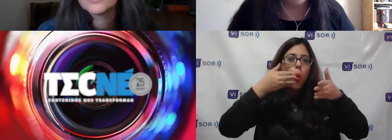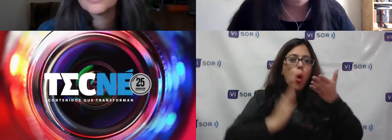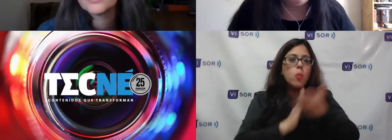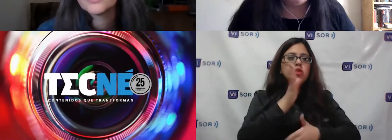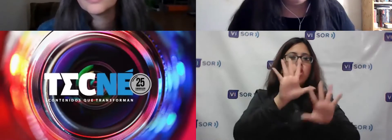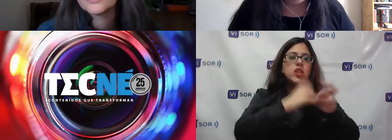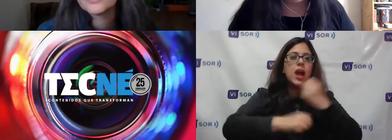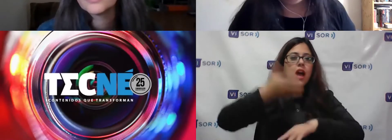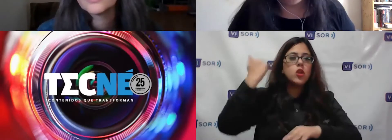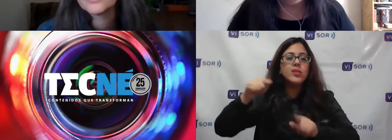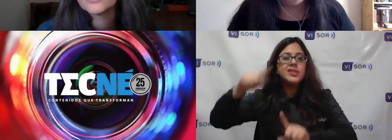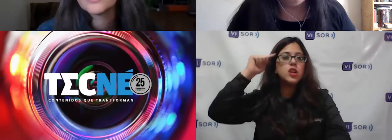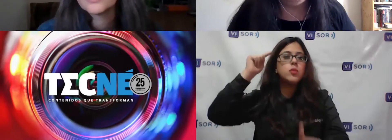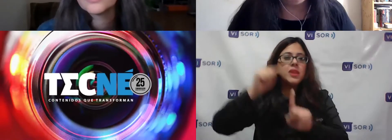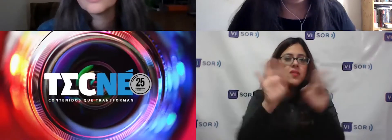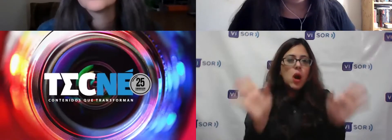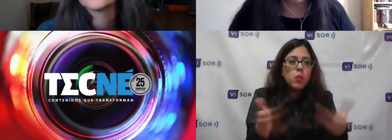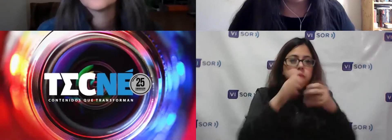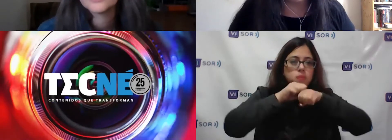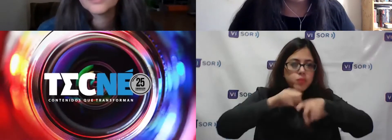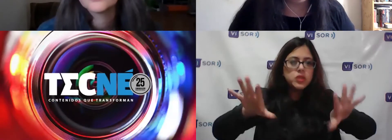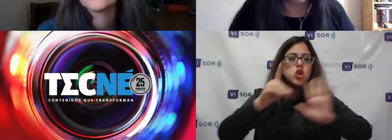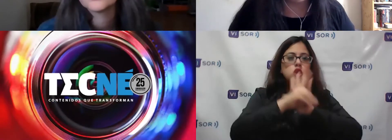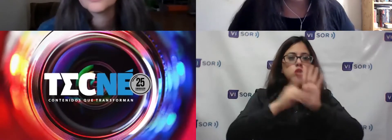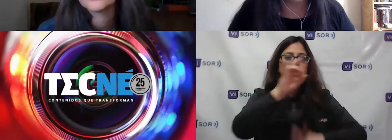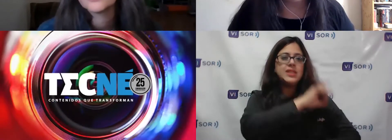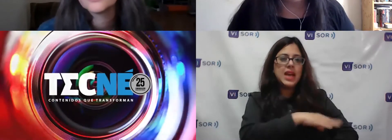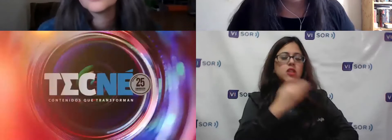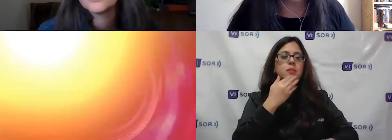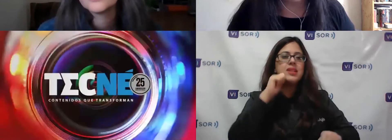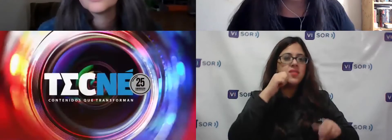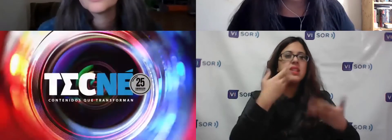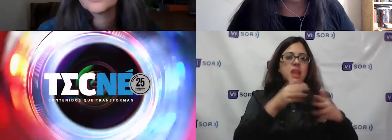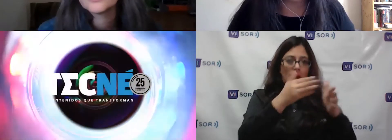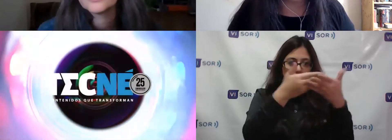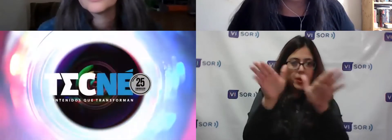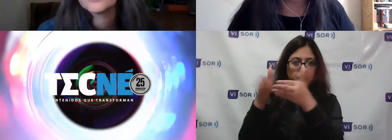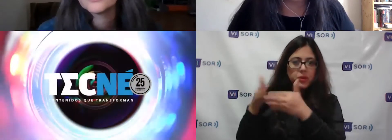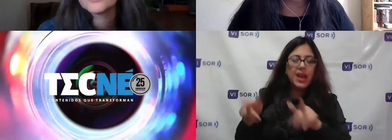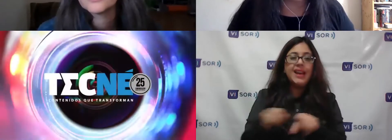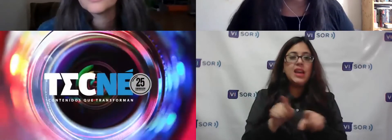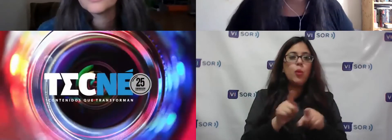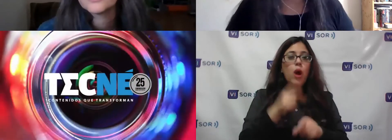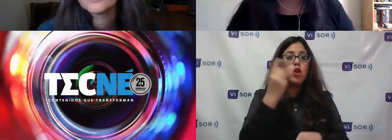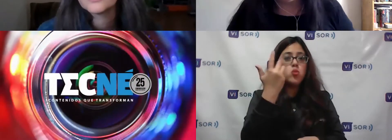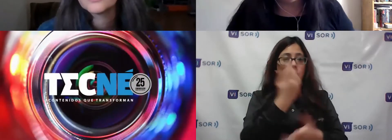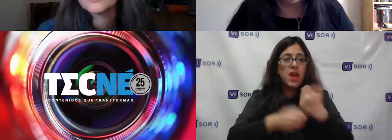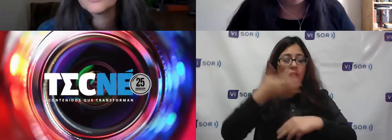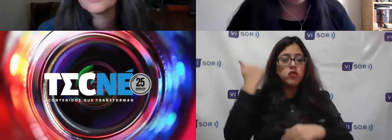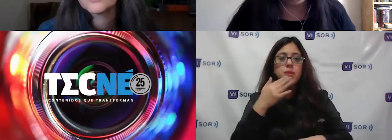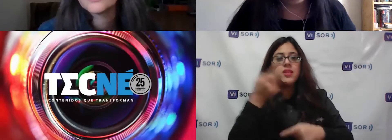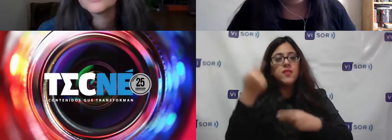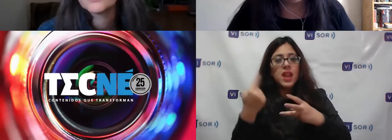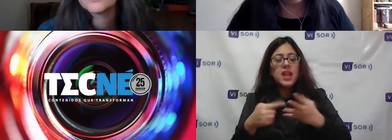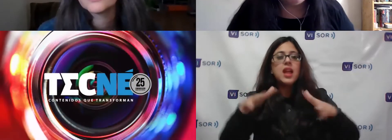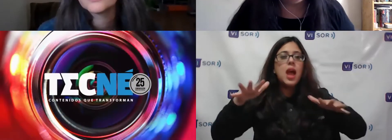objetivo es promover y difundir el documental chileno y crear puertas se creó hace 9 años y fue motivo también por otras cosas que estaban